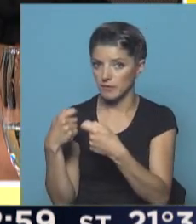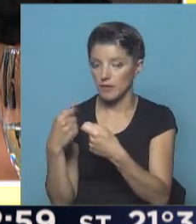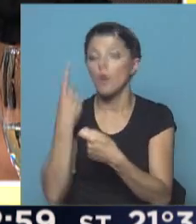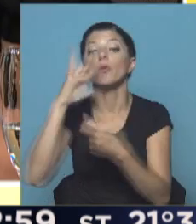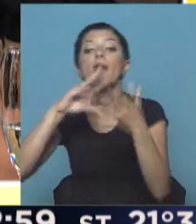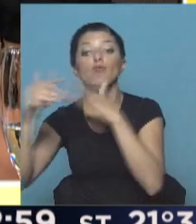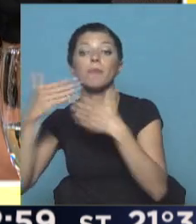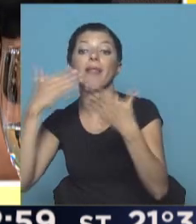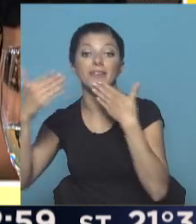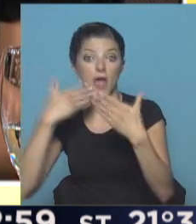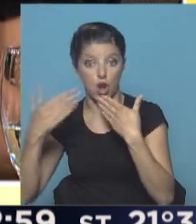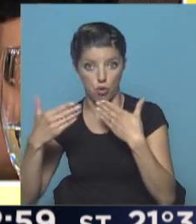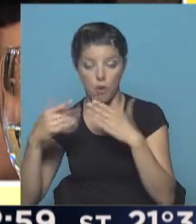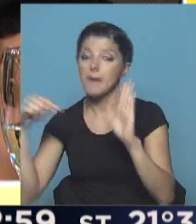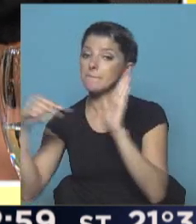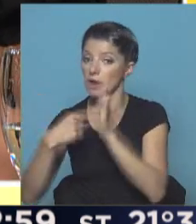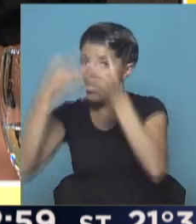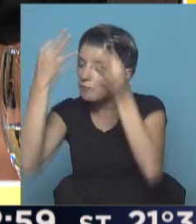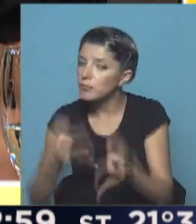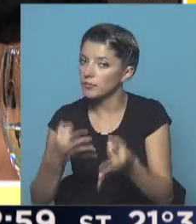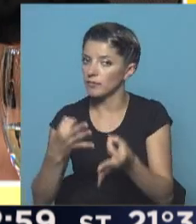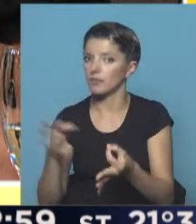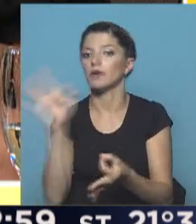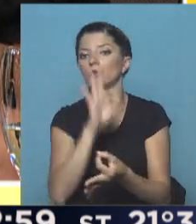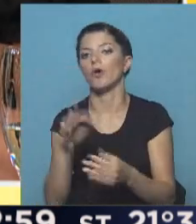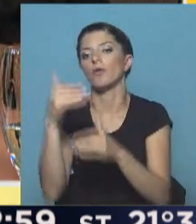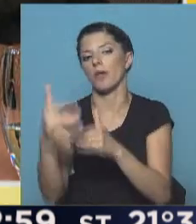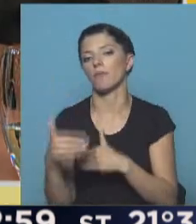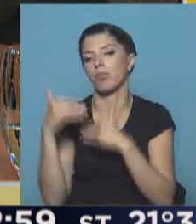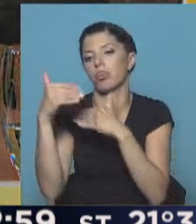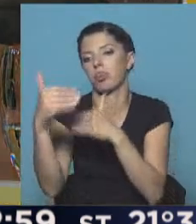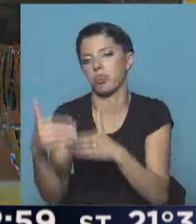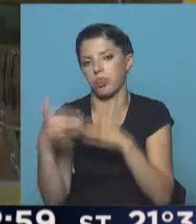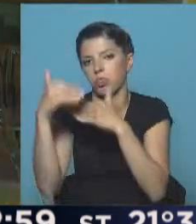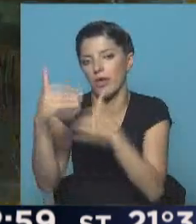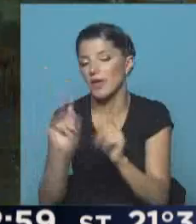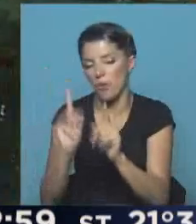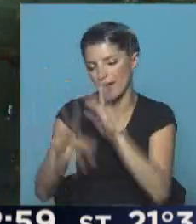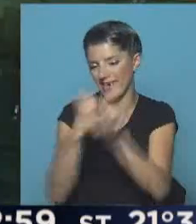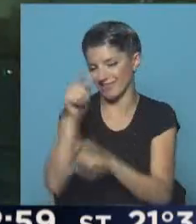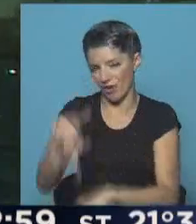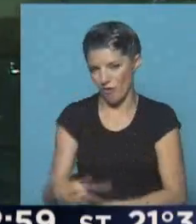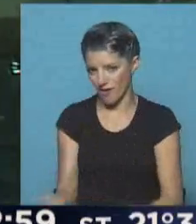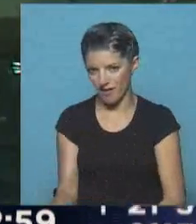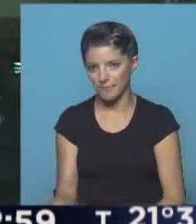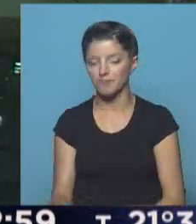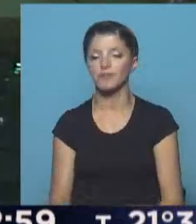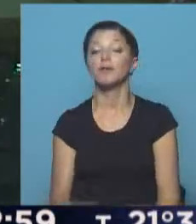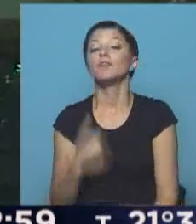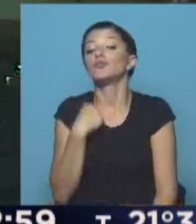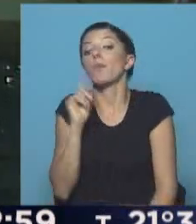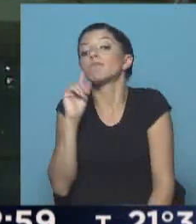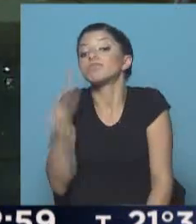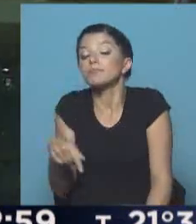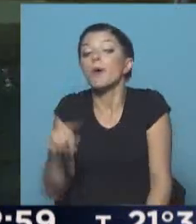forma de diálogo, pero una forma de diálogo efectiva y no dilatoria como se ha venido dando hasta este momento. Yo no sé si mañana a lo